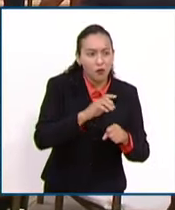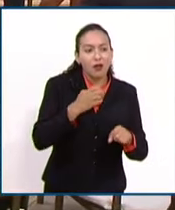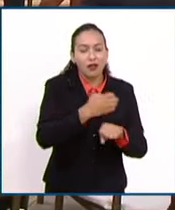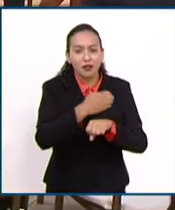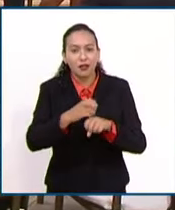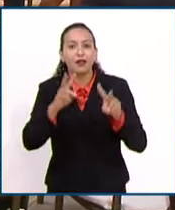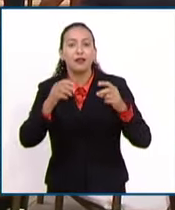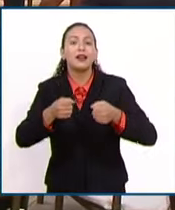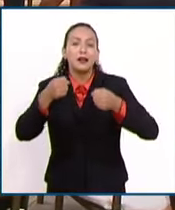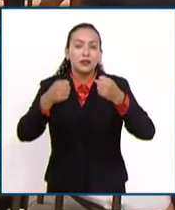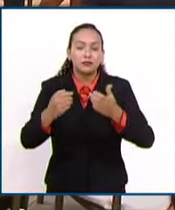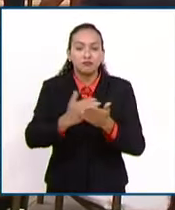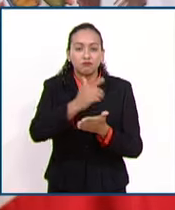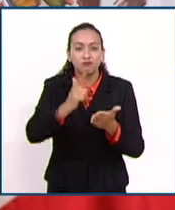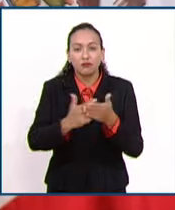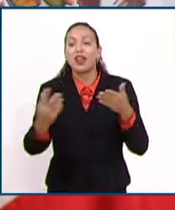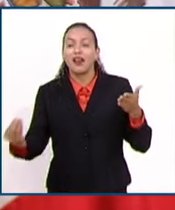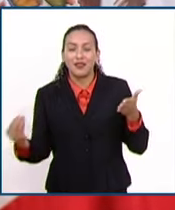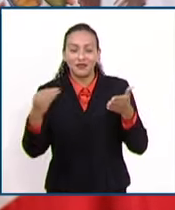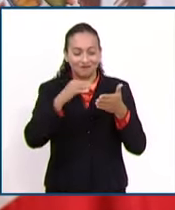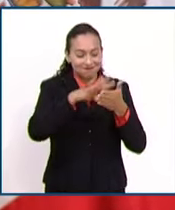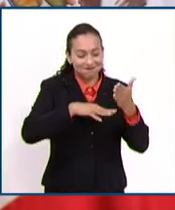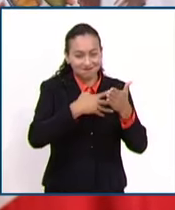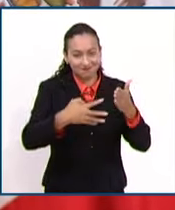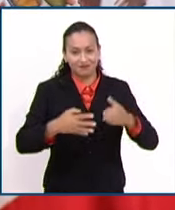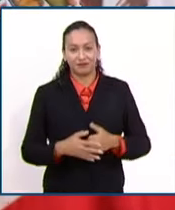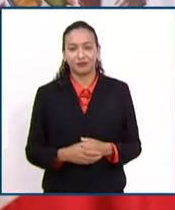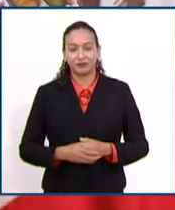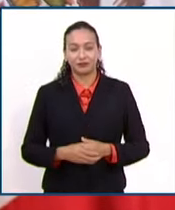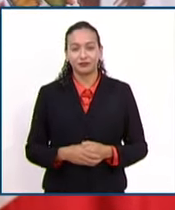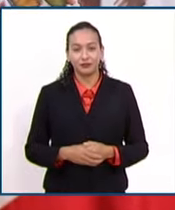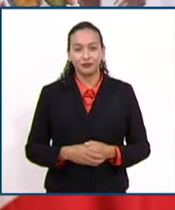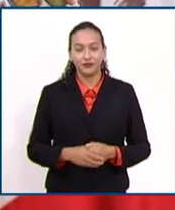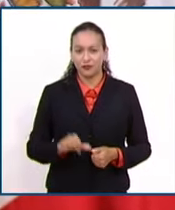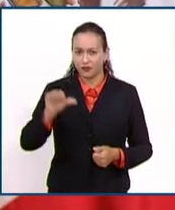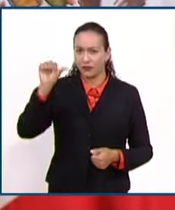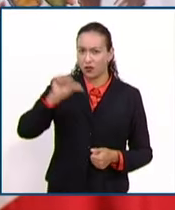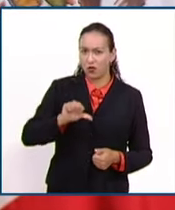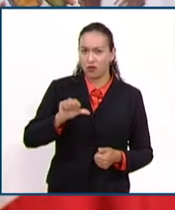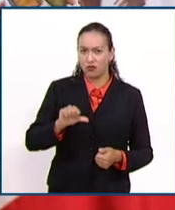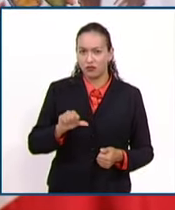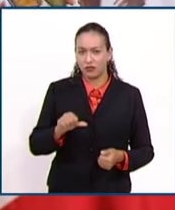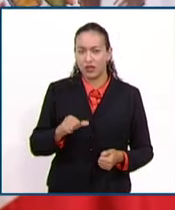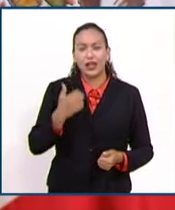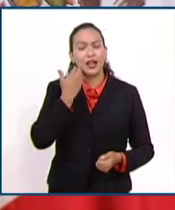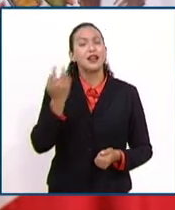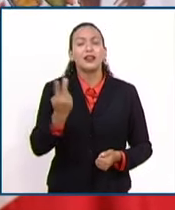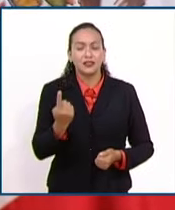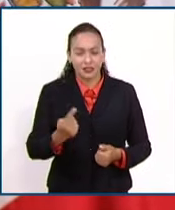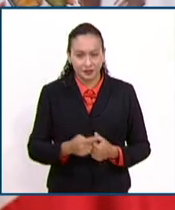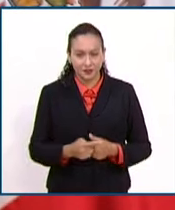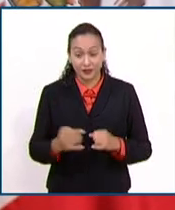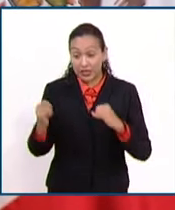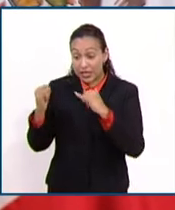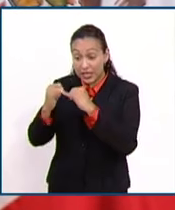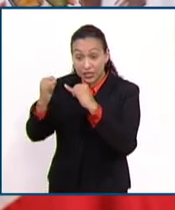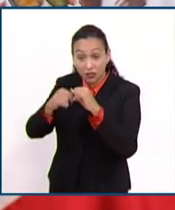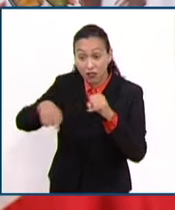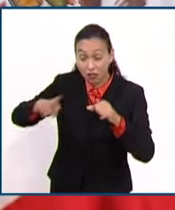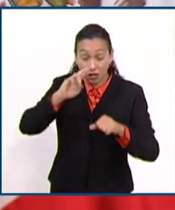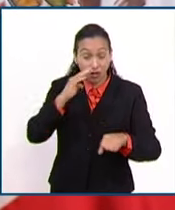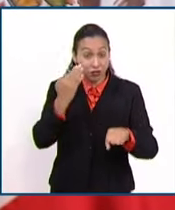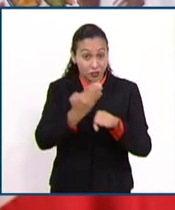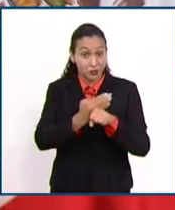de seguridad y justicia. Hoy es tiempo para que las instituciones responsables de impartir